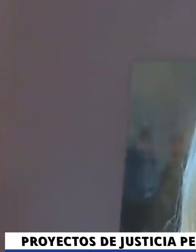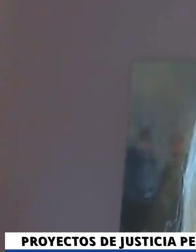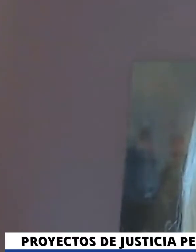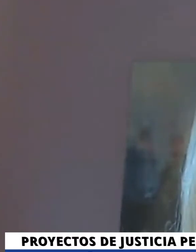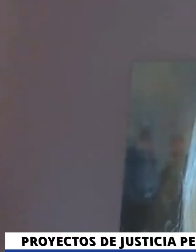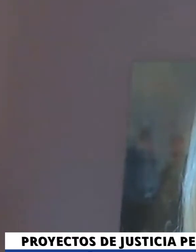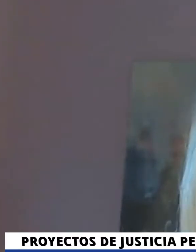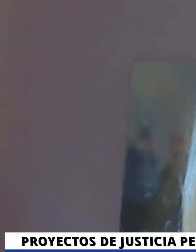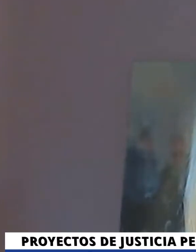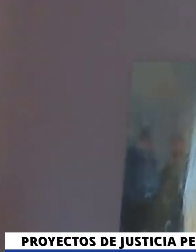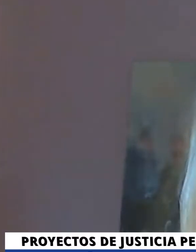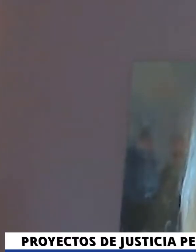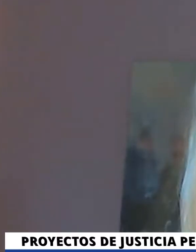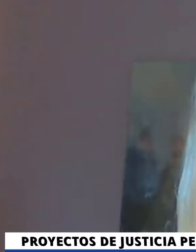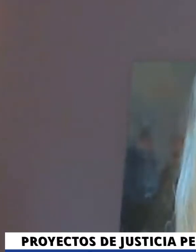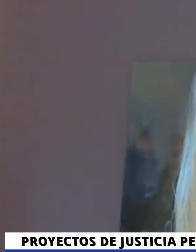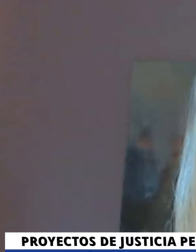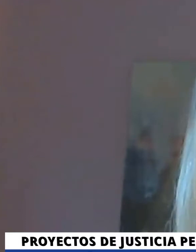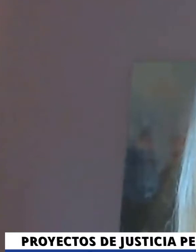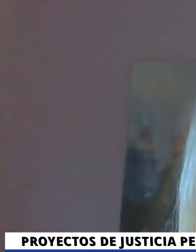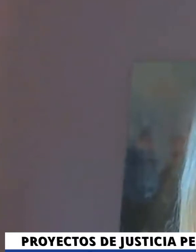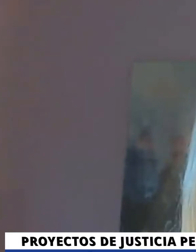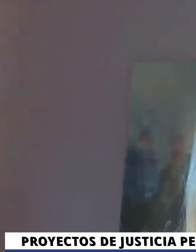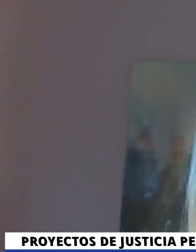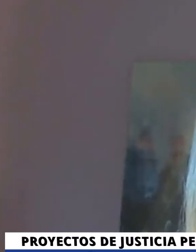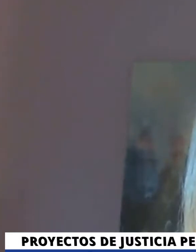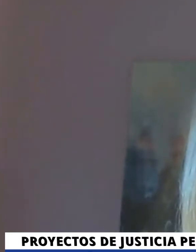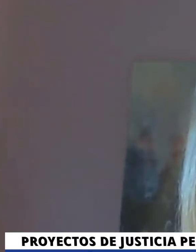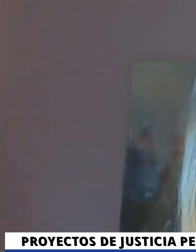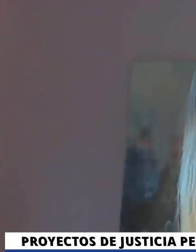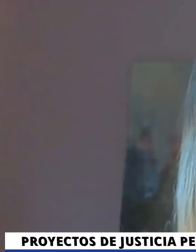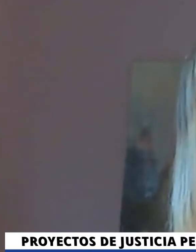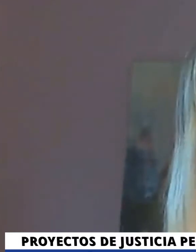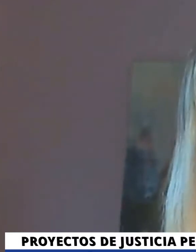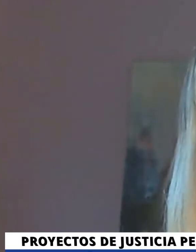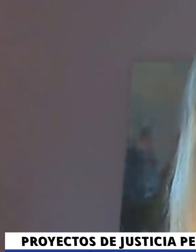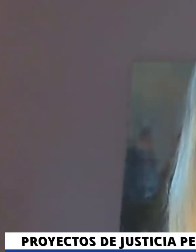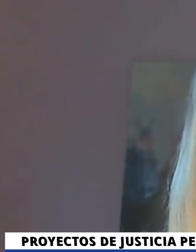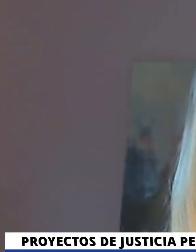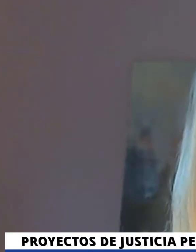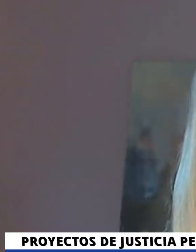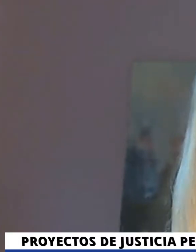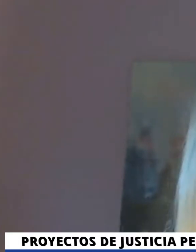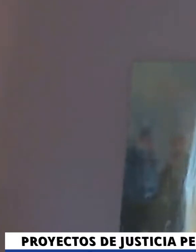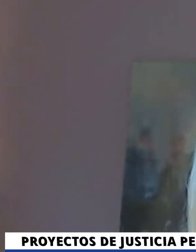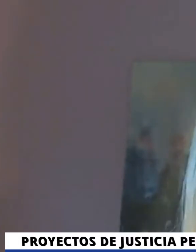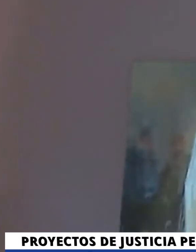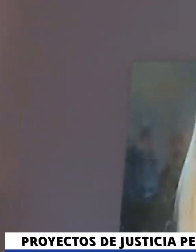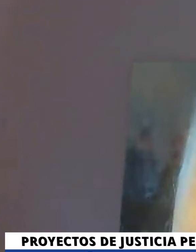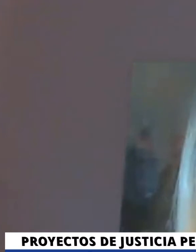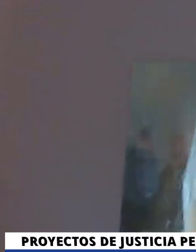nacional y que puedan articularse justamente de la mejor manera. Eso también es una deuda que se tiene que hacer, porque pueden